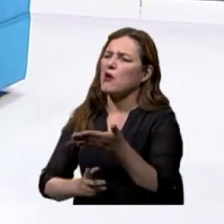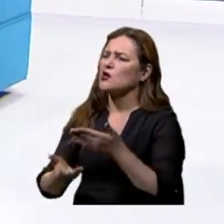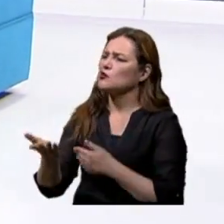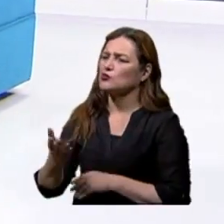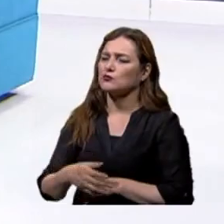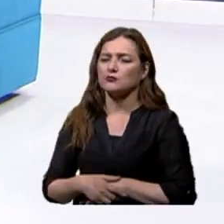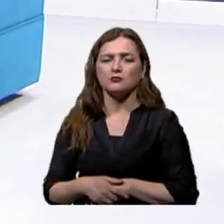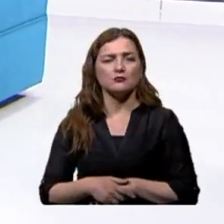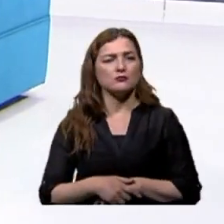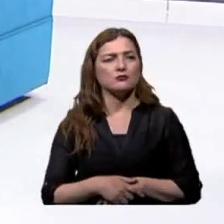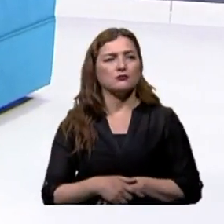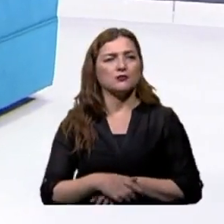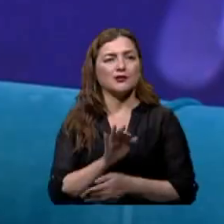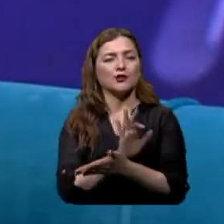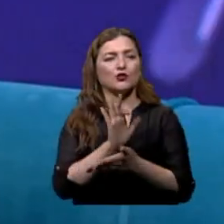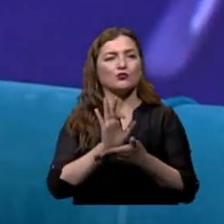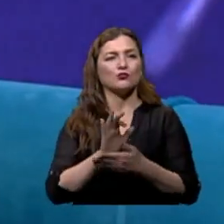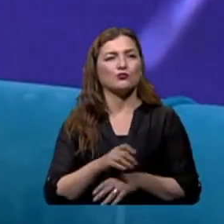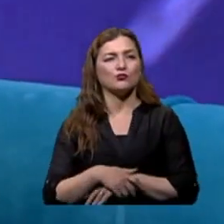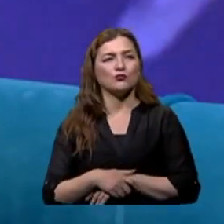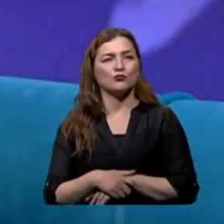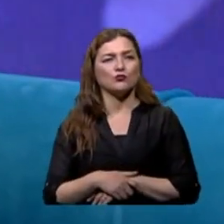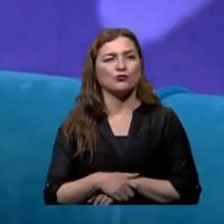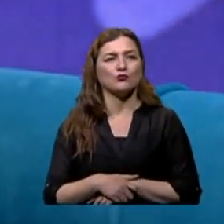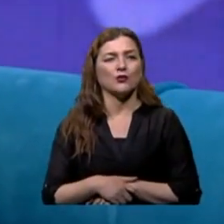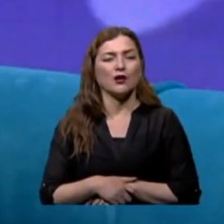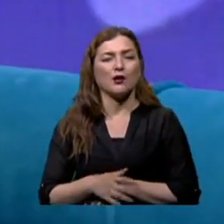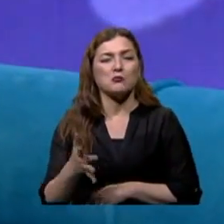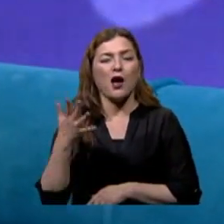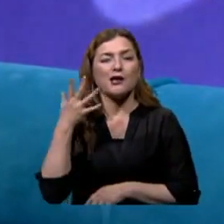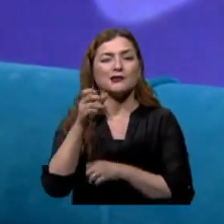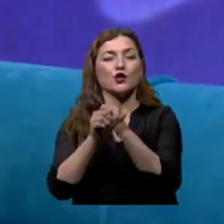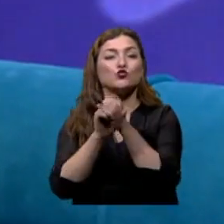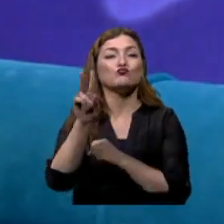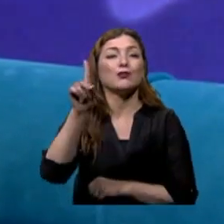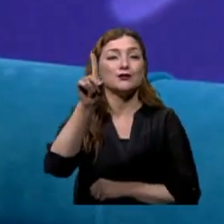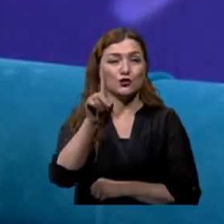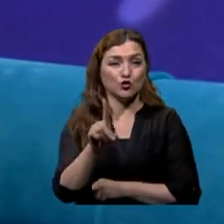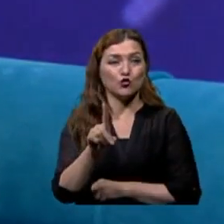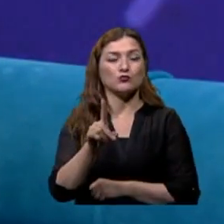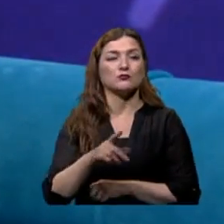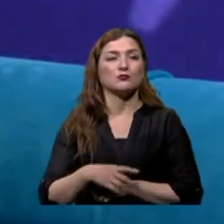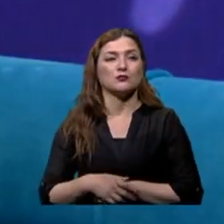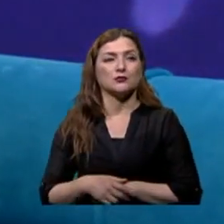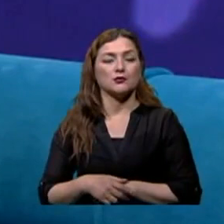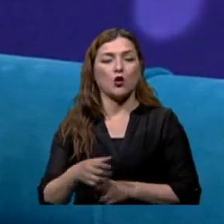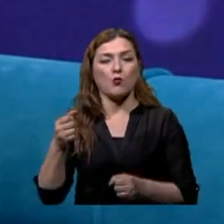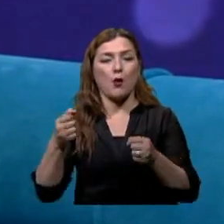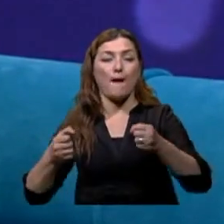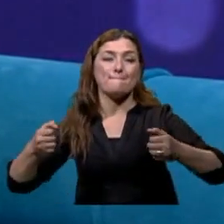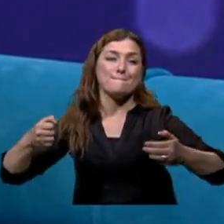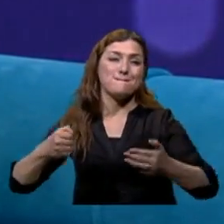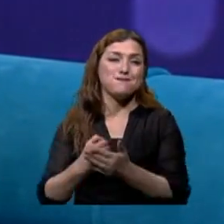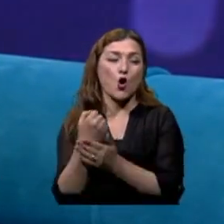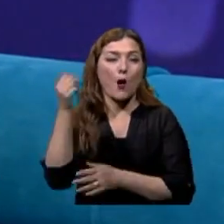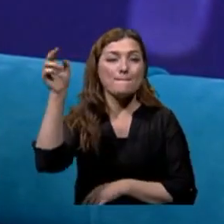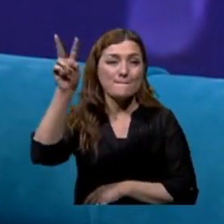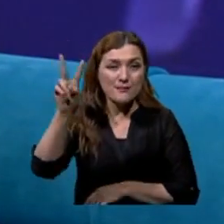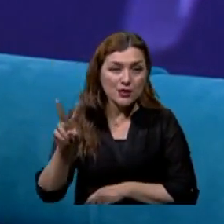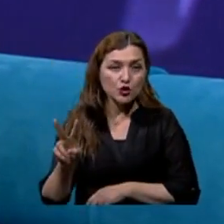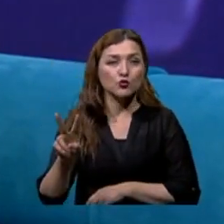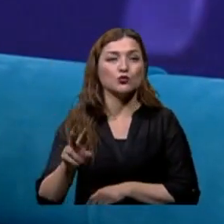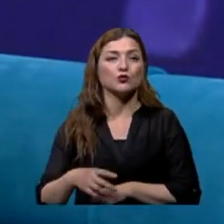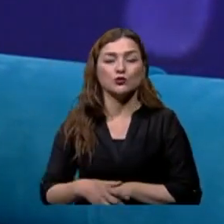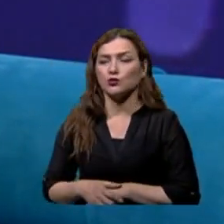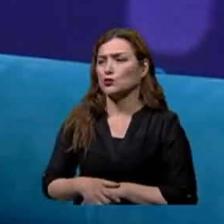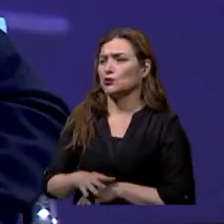Bueno, realmente mi accidente fue hace 21 años. un accidente de tránsito en Venezuela. Un accidente de